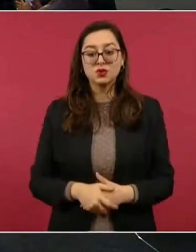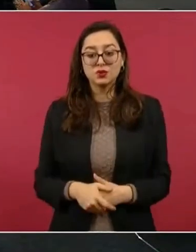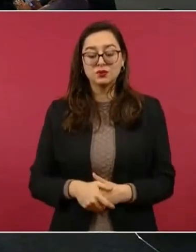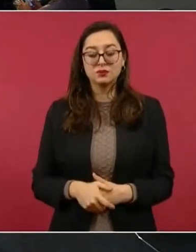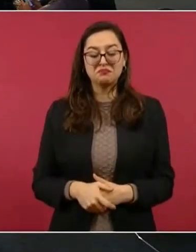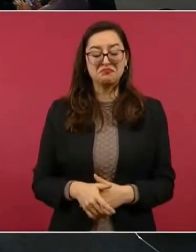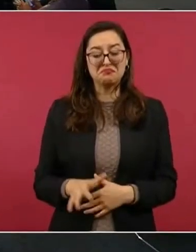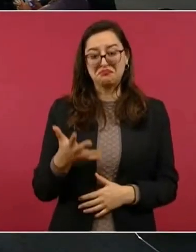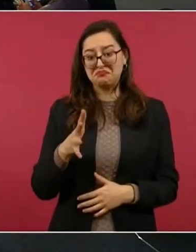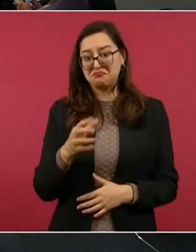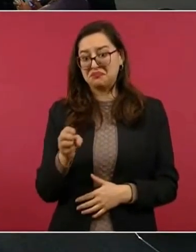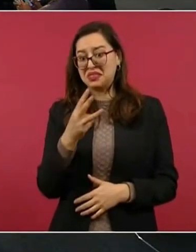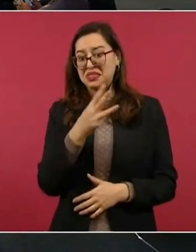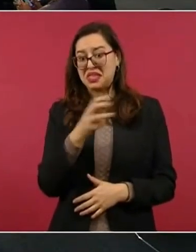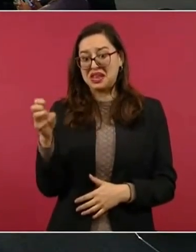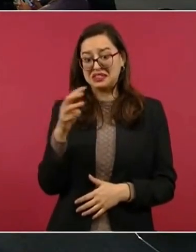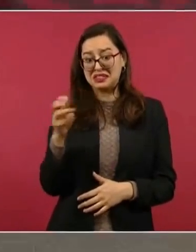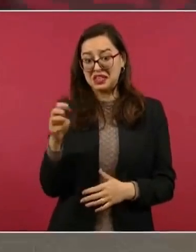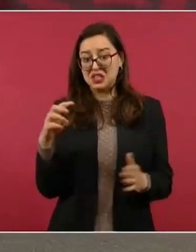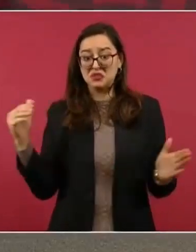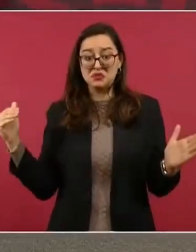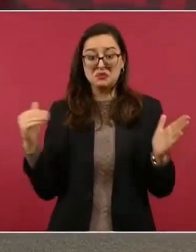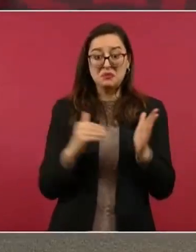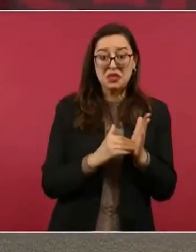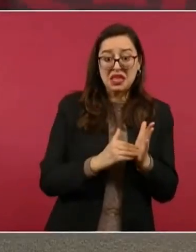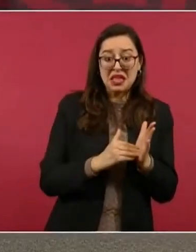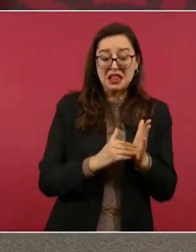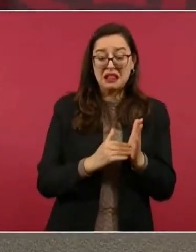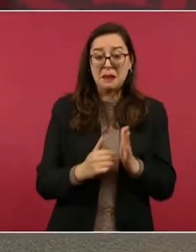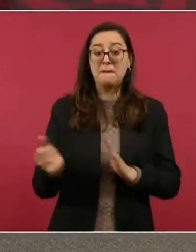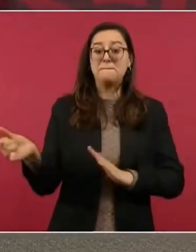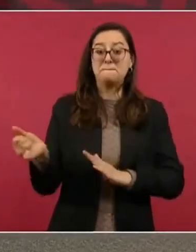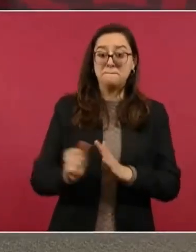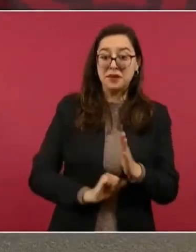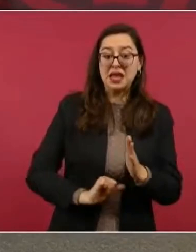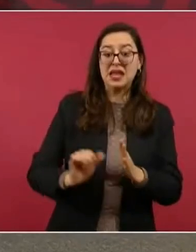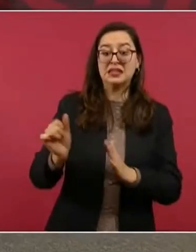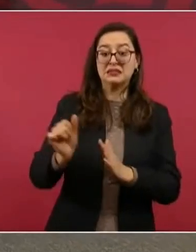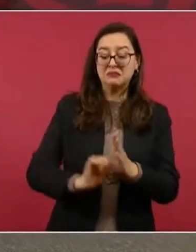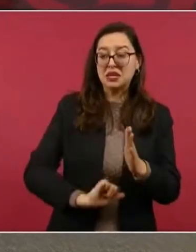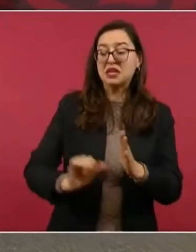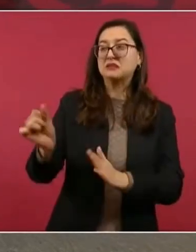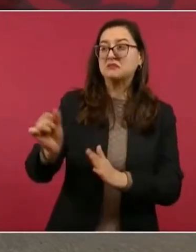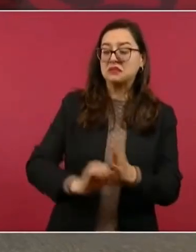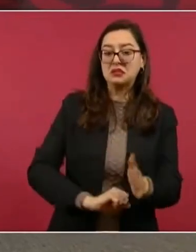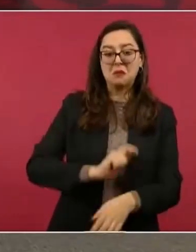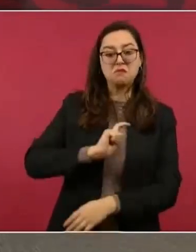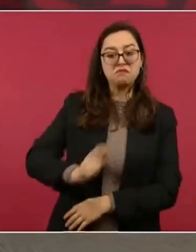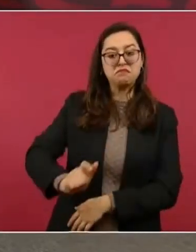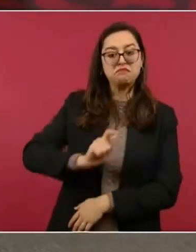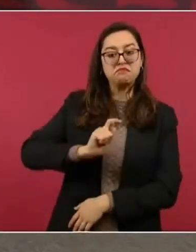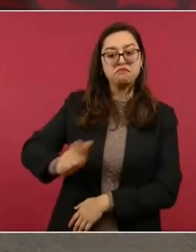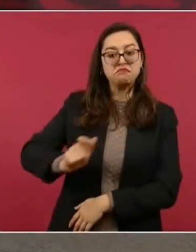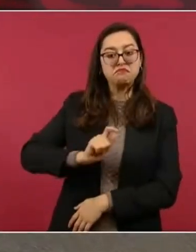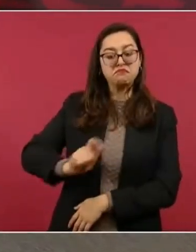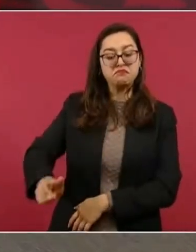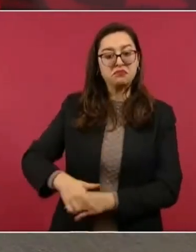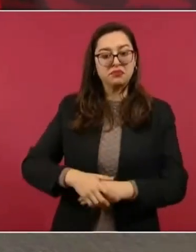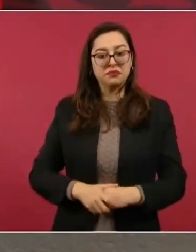Como 300,000 pesos mensuales en un país con tanta pobreza.